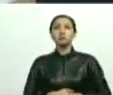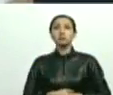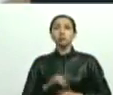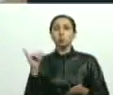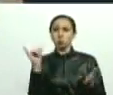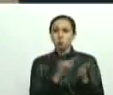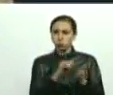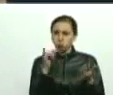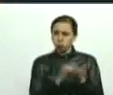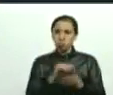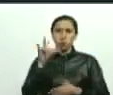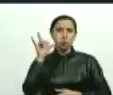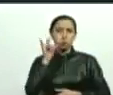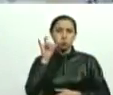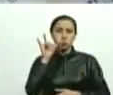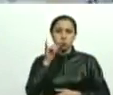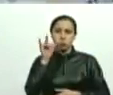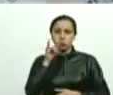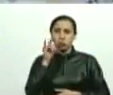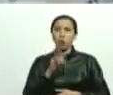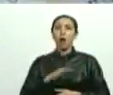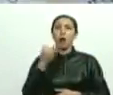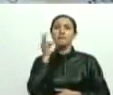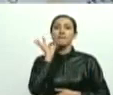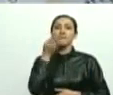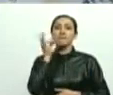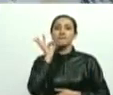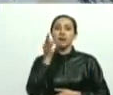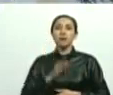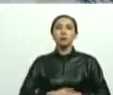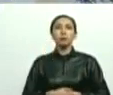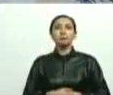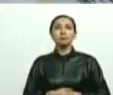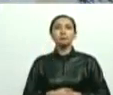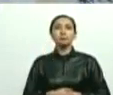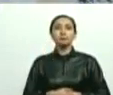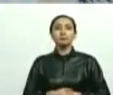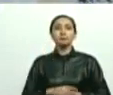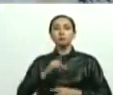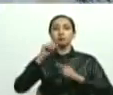de Instagram, de Facebook, inclusive de Twitter,